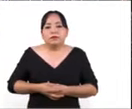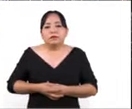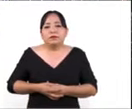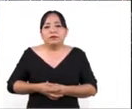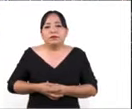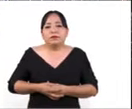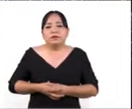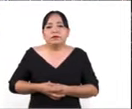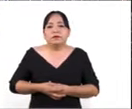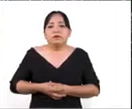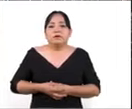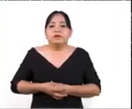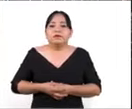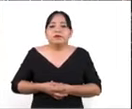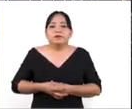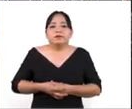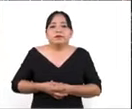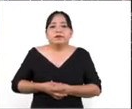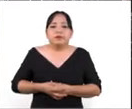Exactamente.